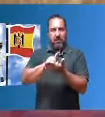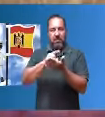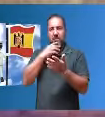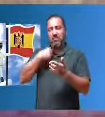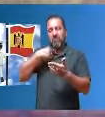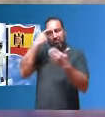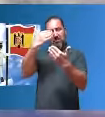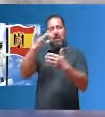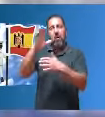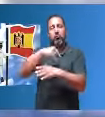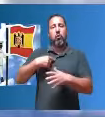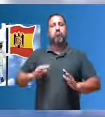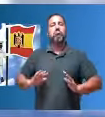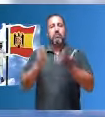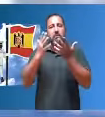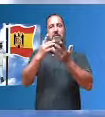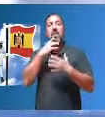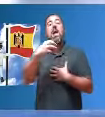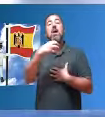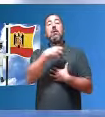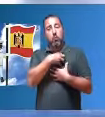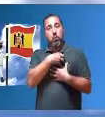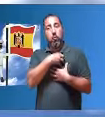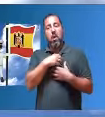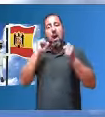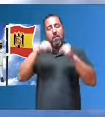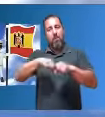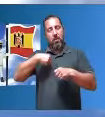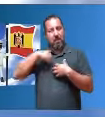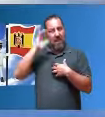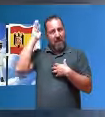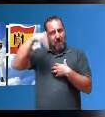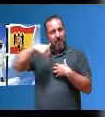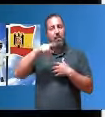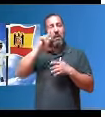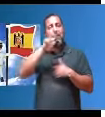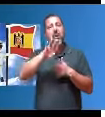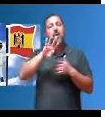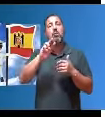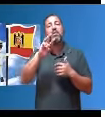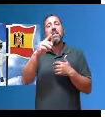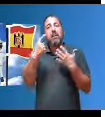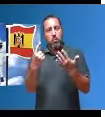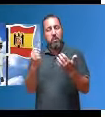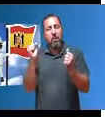1938, año en el que se adopta uno nuevo inspirado en el usado por los Reyes Católicos.